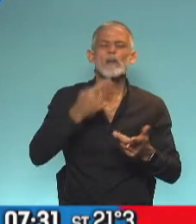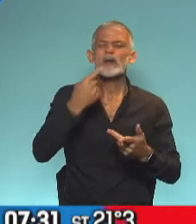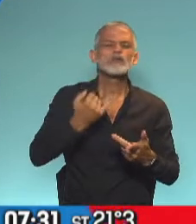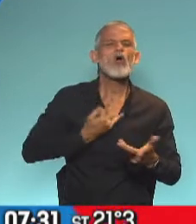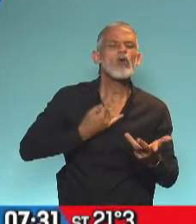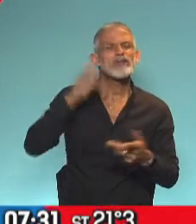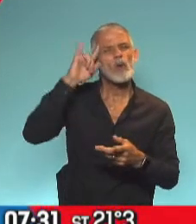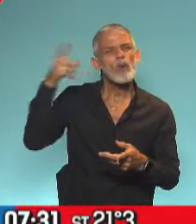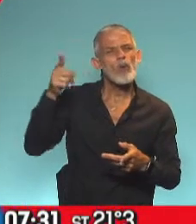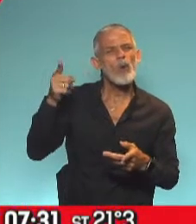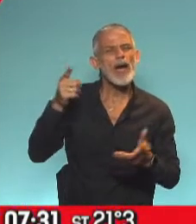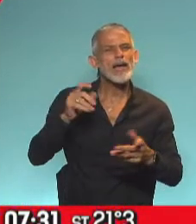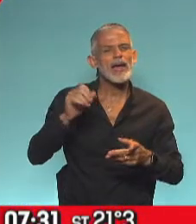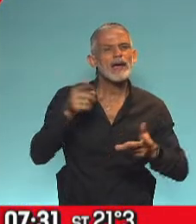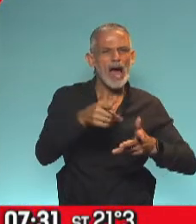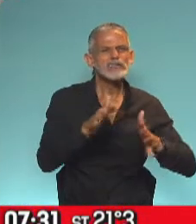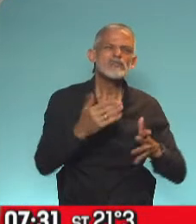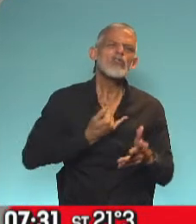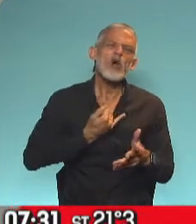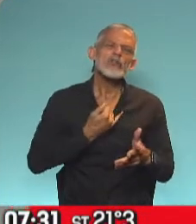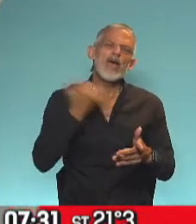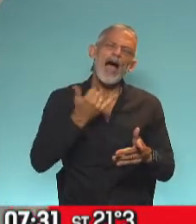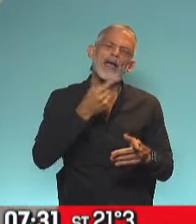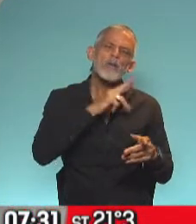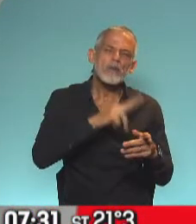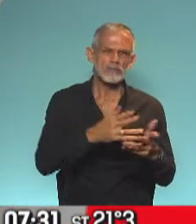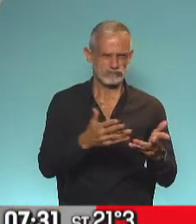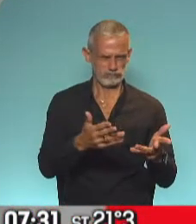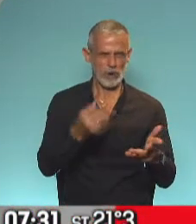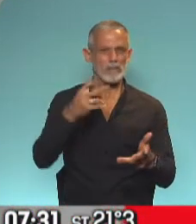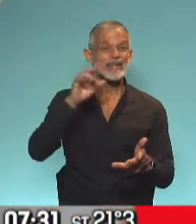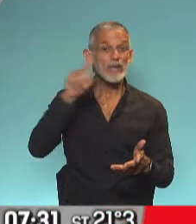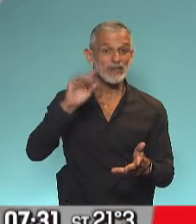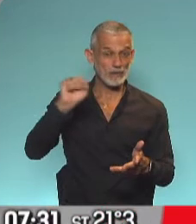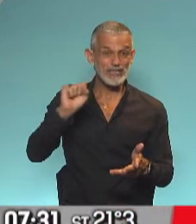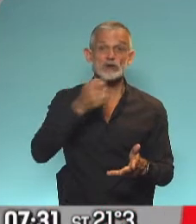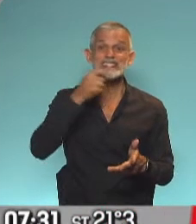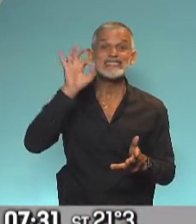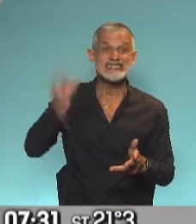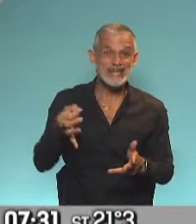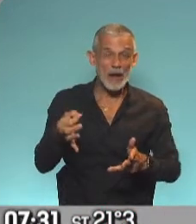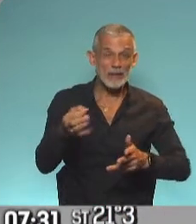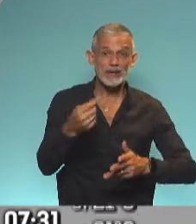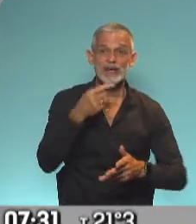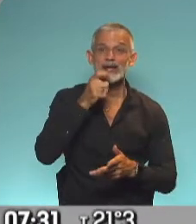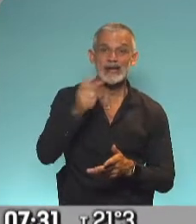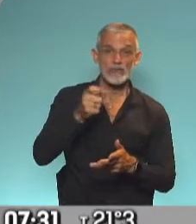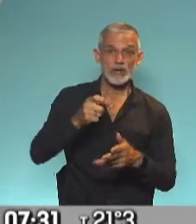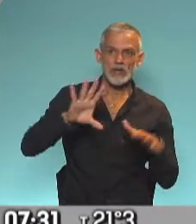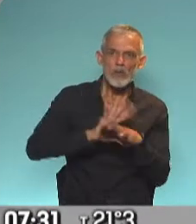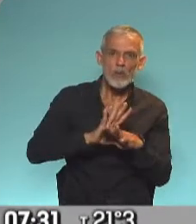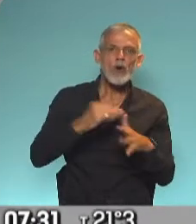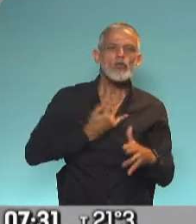en Uruguay. Esto no es la primera vez que pasa. Se ofrece 20.000 pesos para que se responda